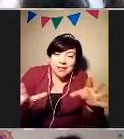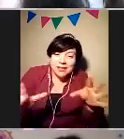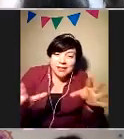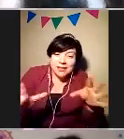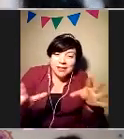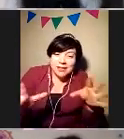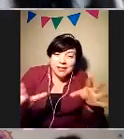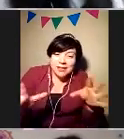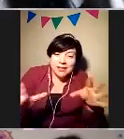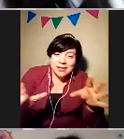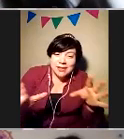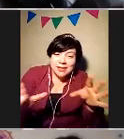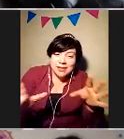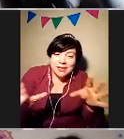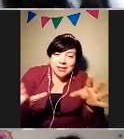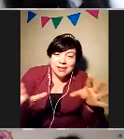simples